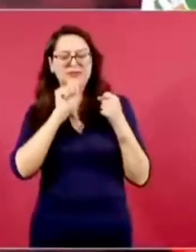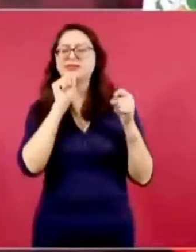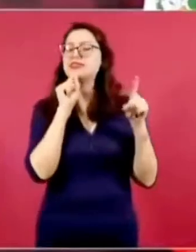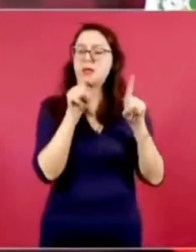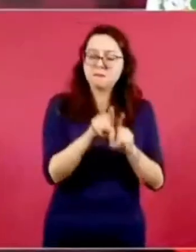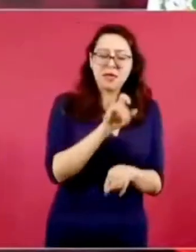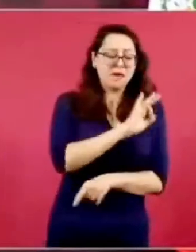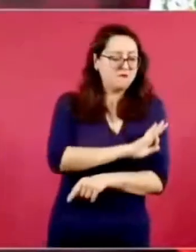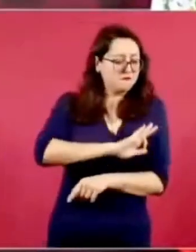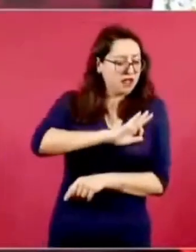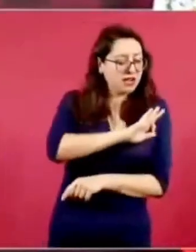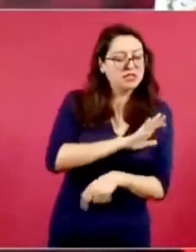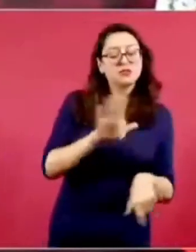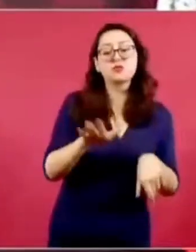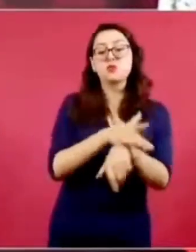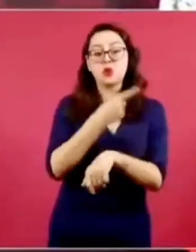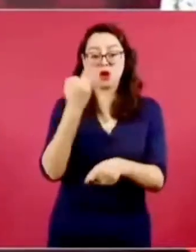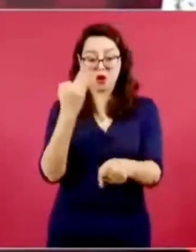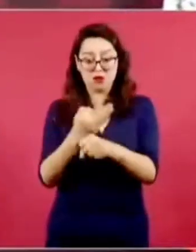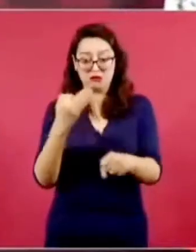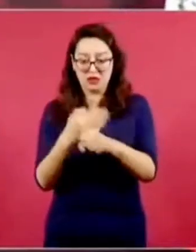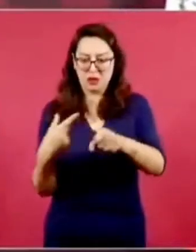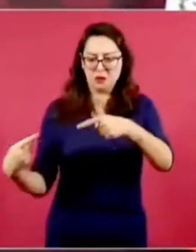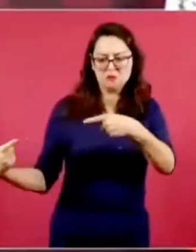transformación de manera pacífica,